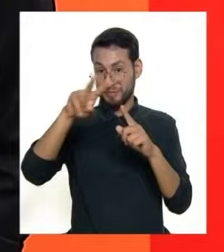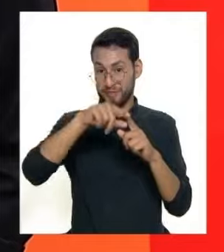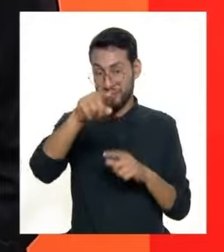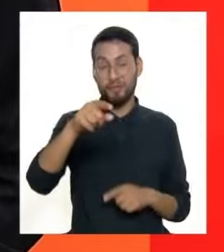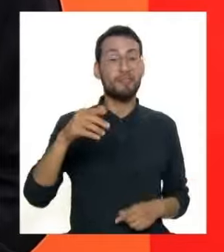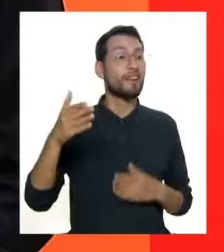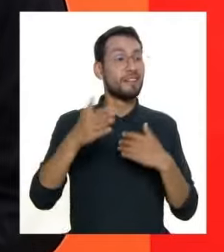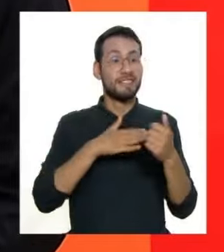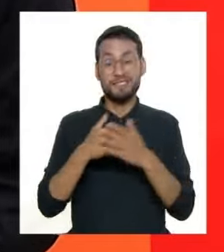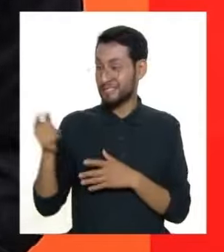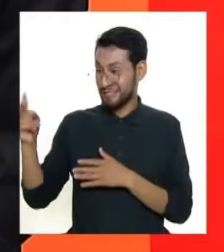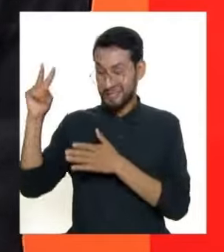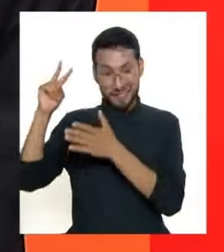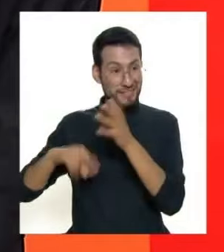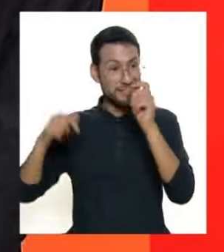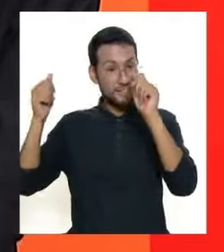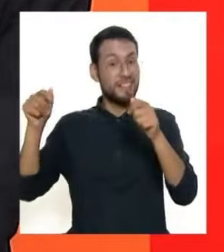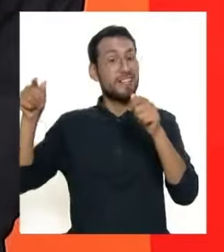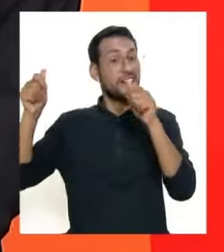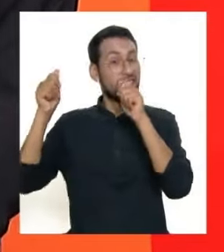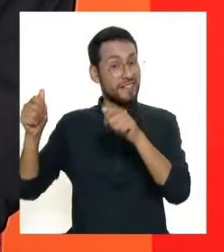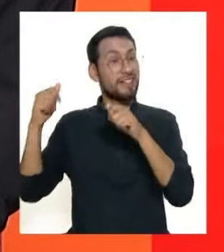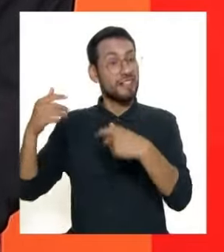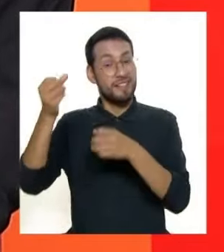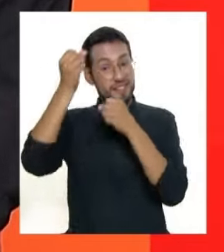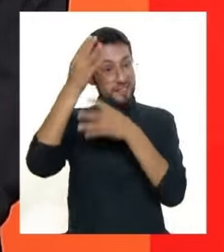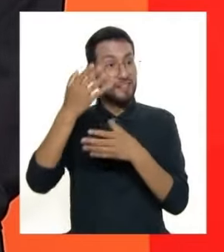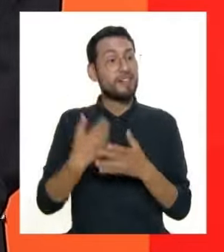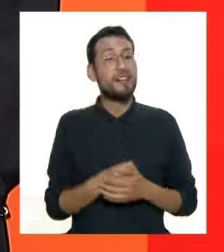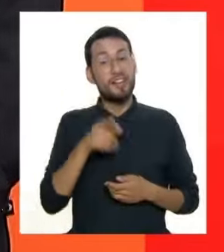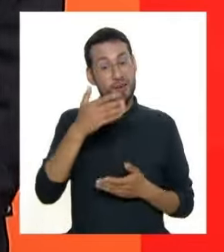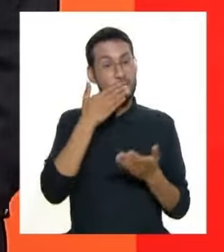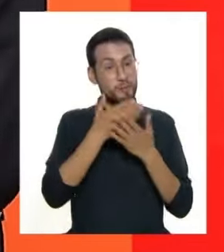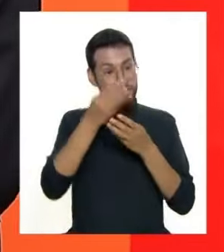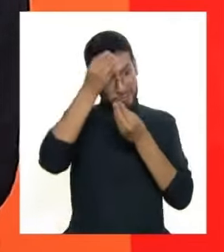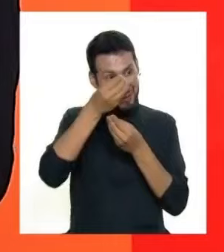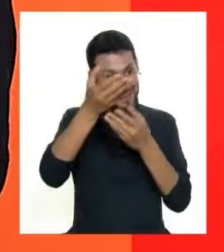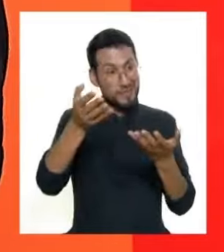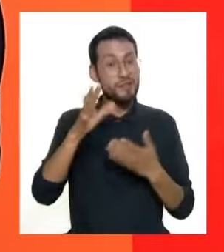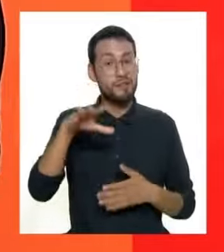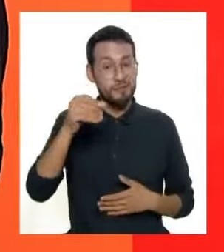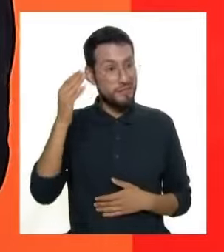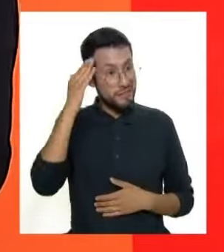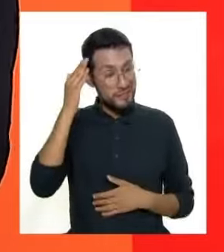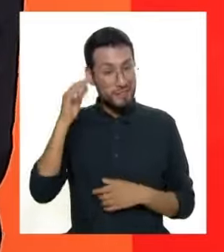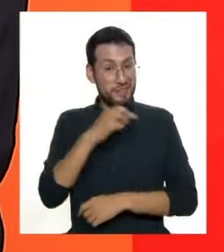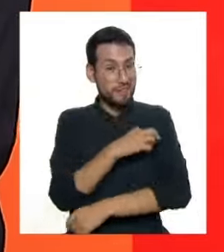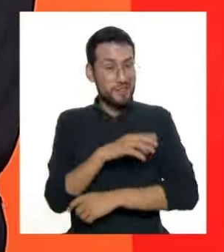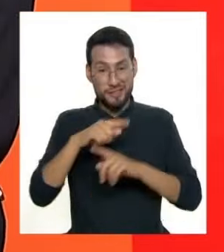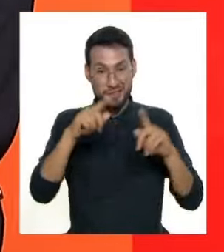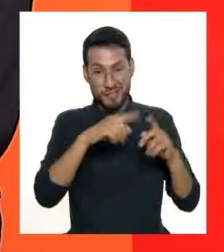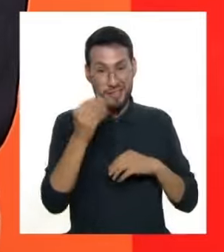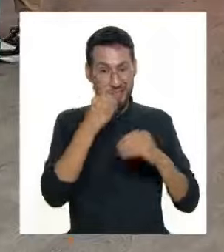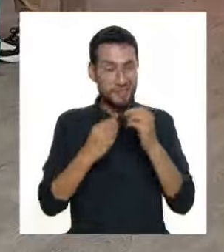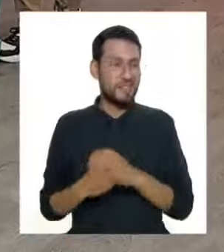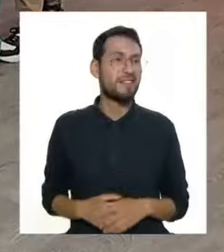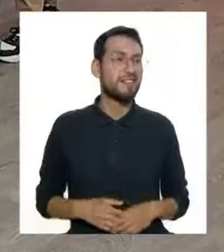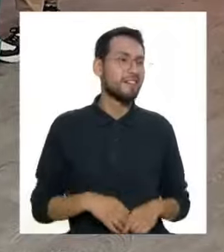que a pesar de que tú lees la chuleta, esa chuleta, esa información tú la brindas, tú la buscas, porque tú sabes las propiedades de todos los alimentos. Es